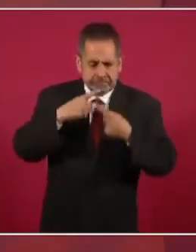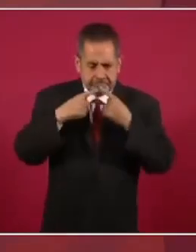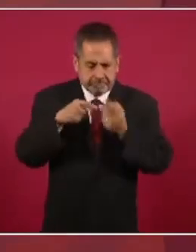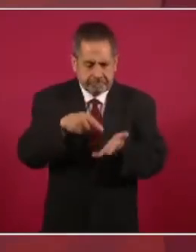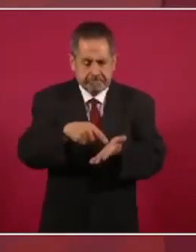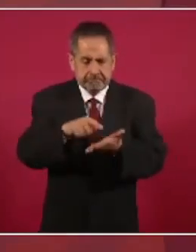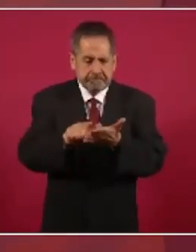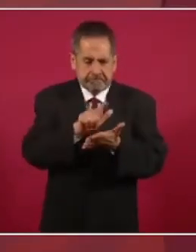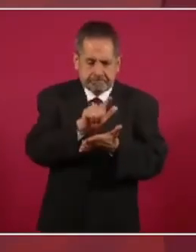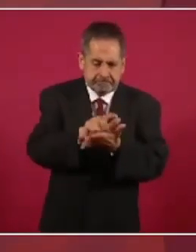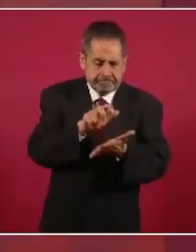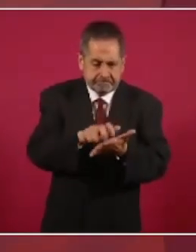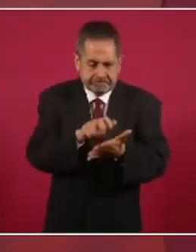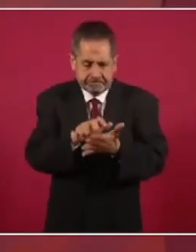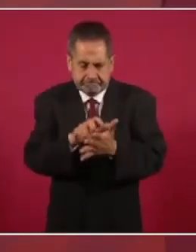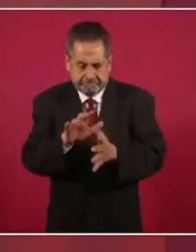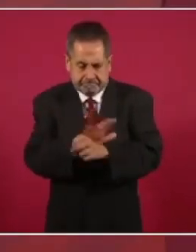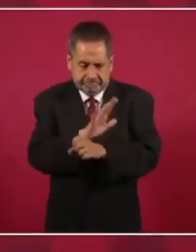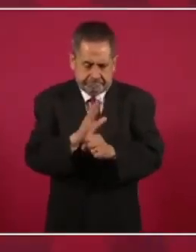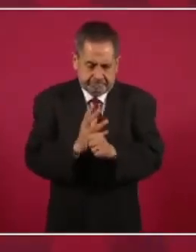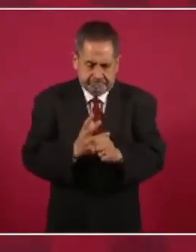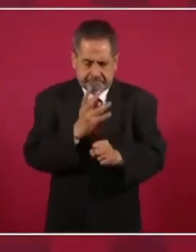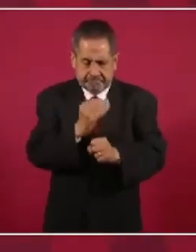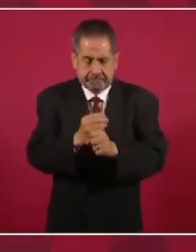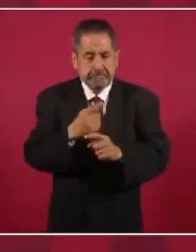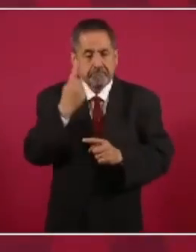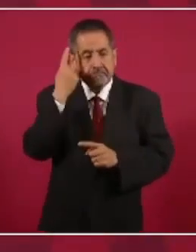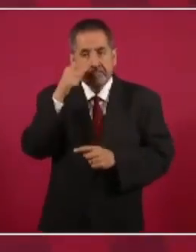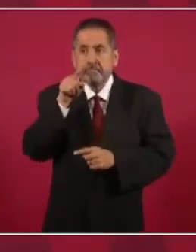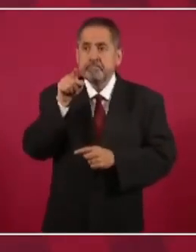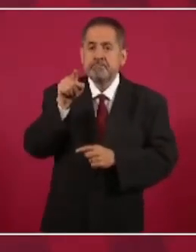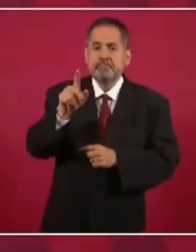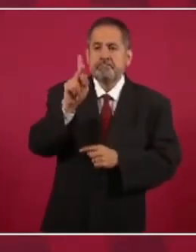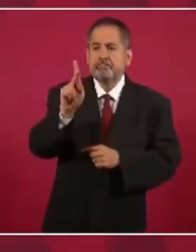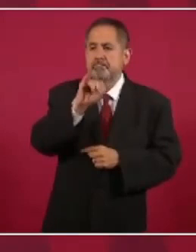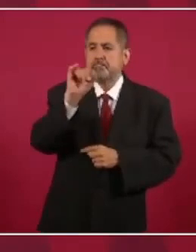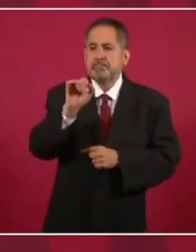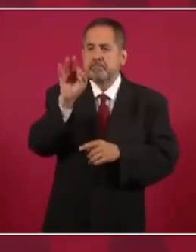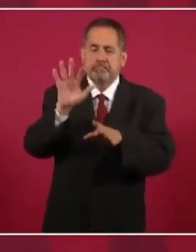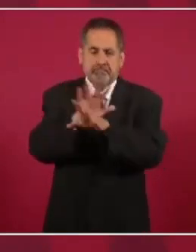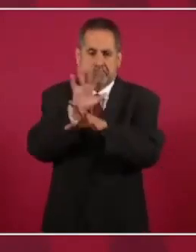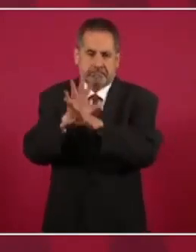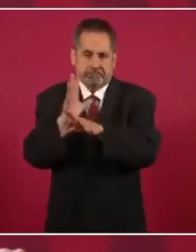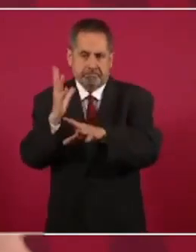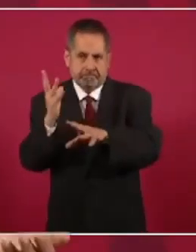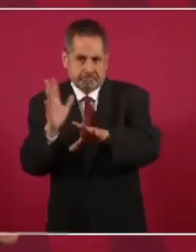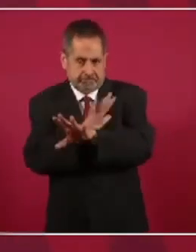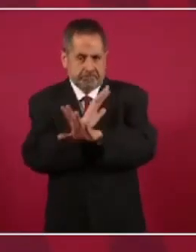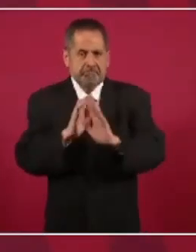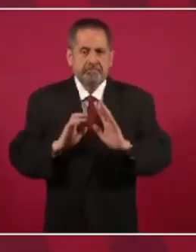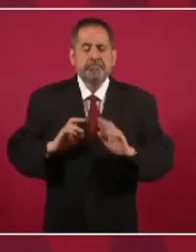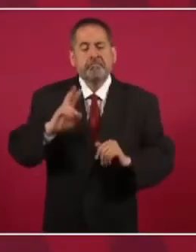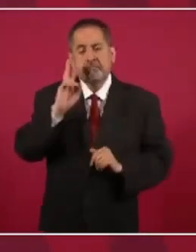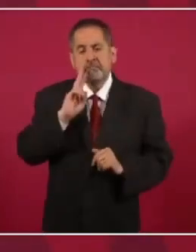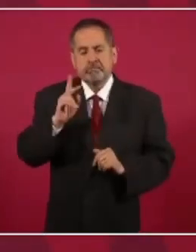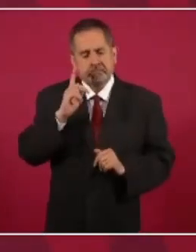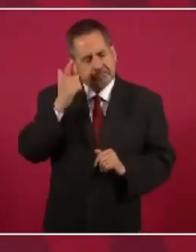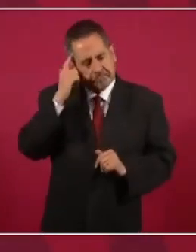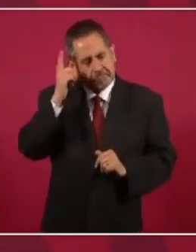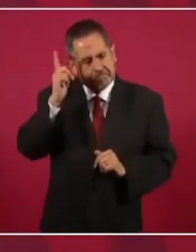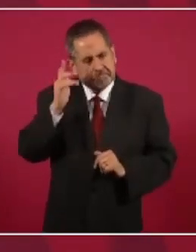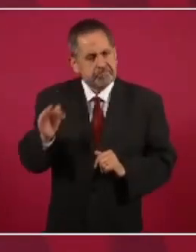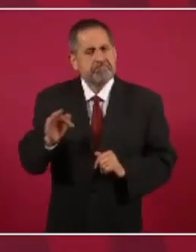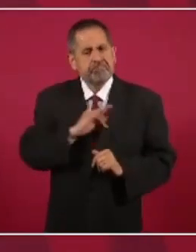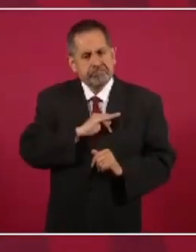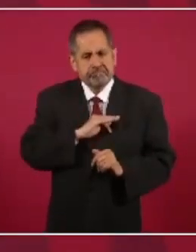reformando, cambiando al Poder Judicial. No perdamos la fe en eso,